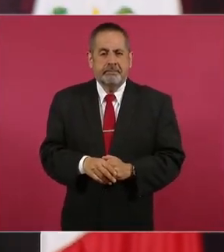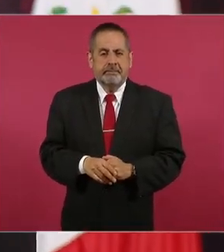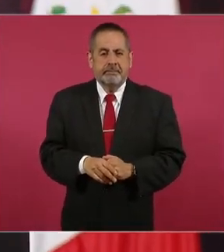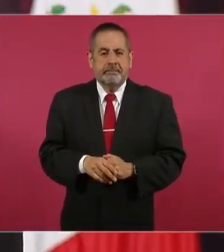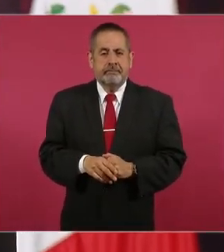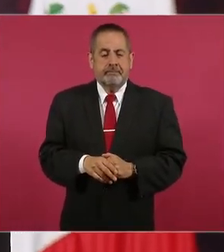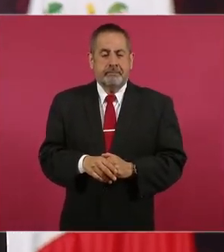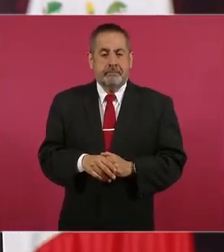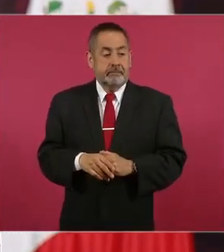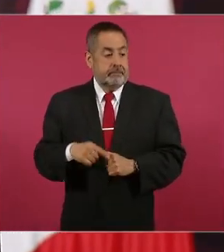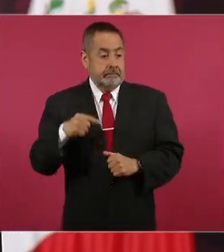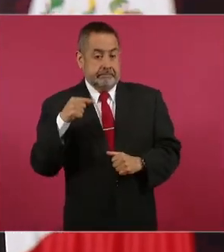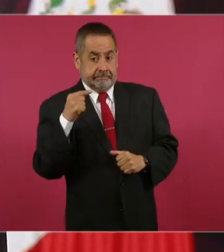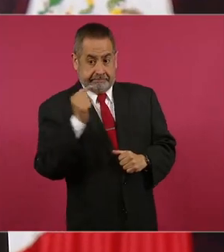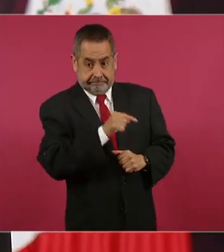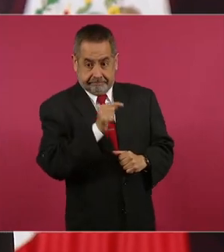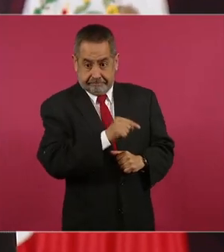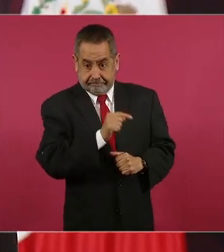la conjetura de